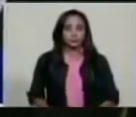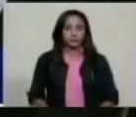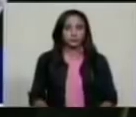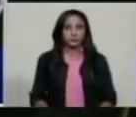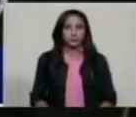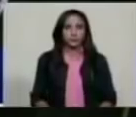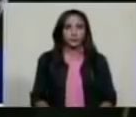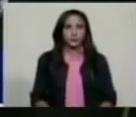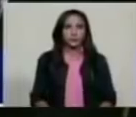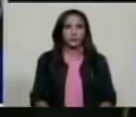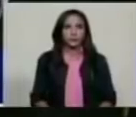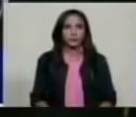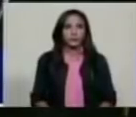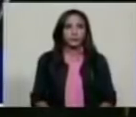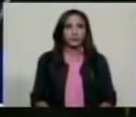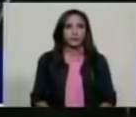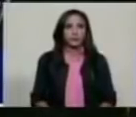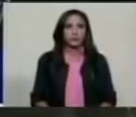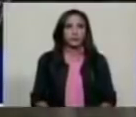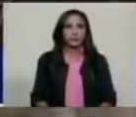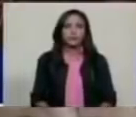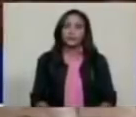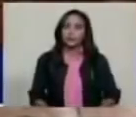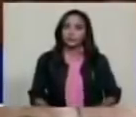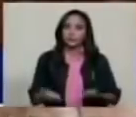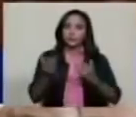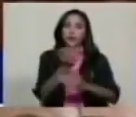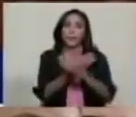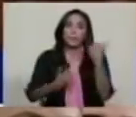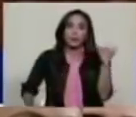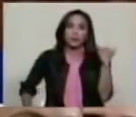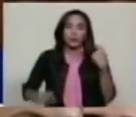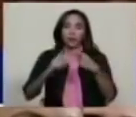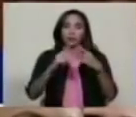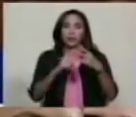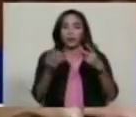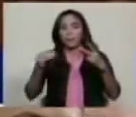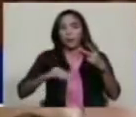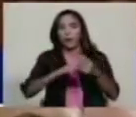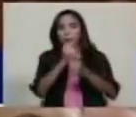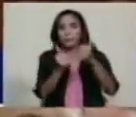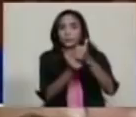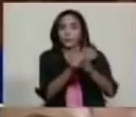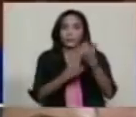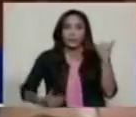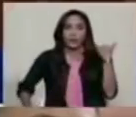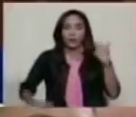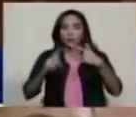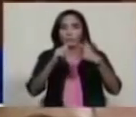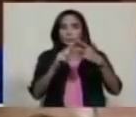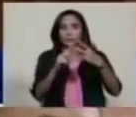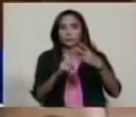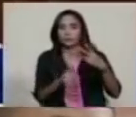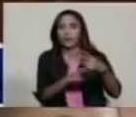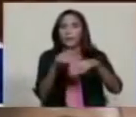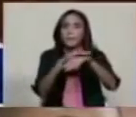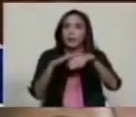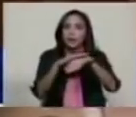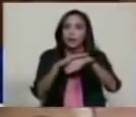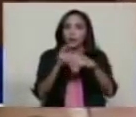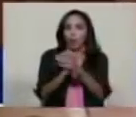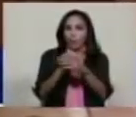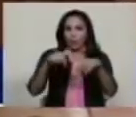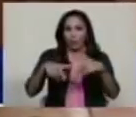Excelentísimo señor presidente, vicepresidenta, ministros y amigos empresariales de